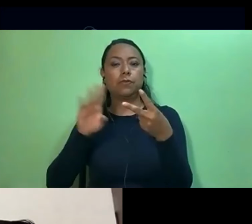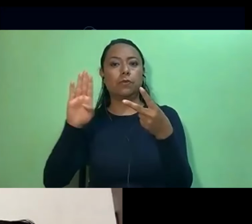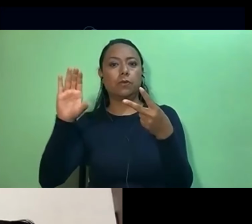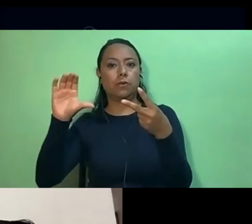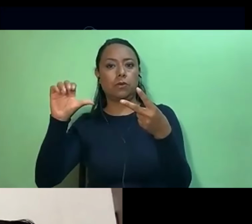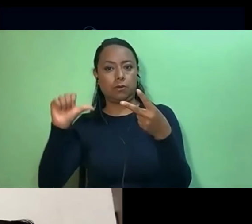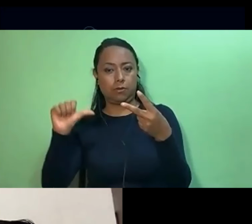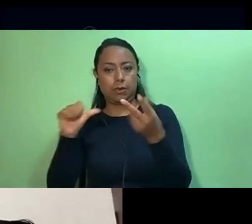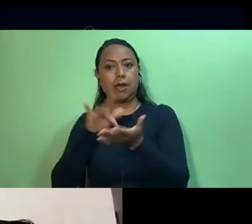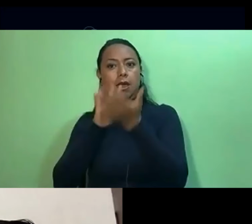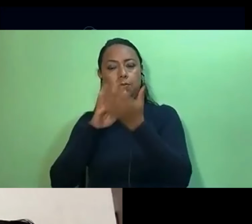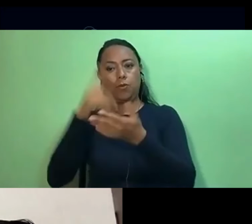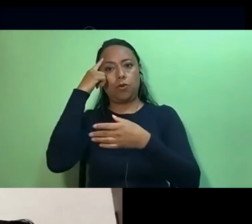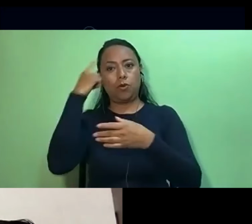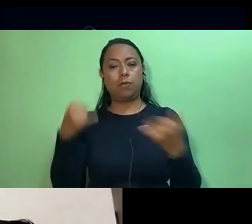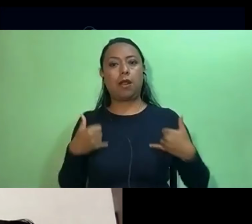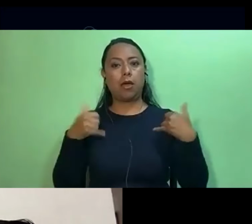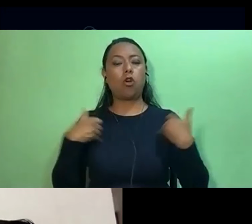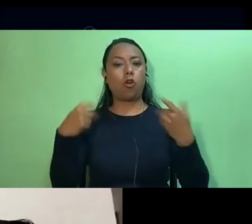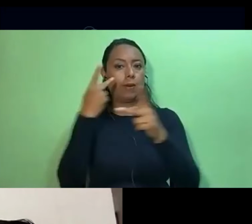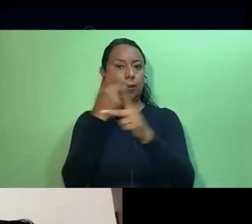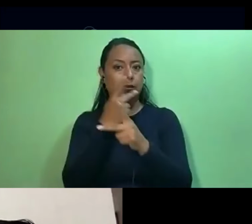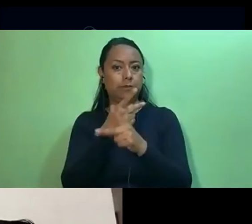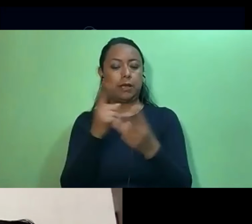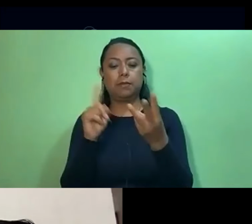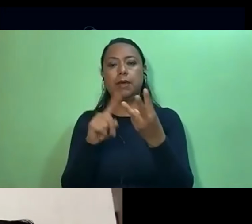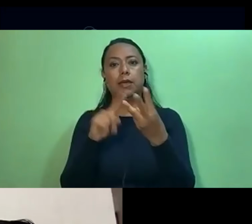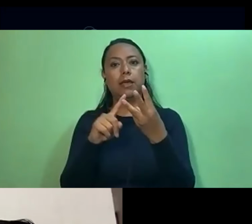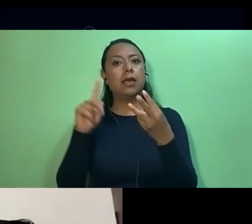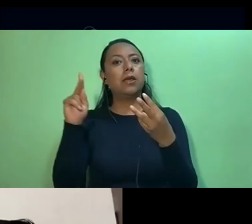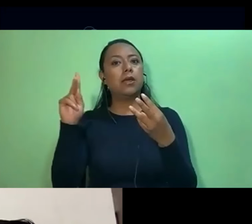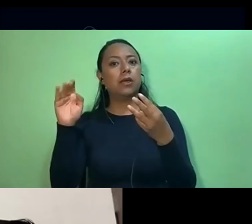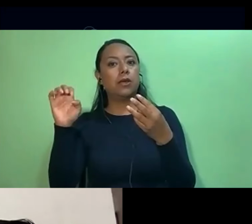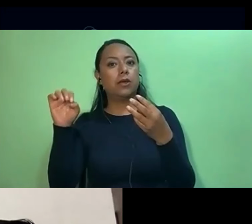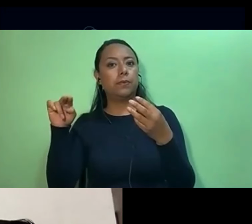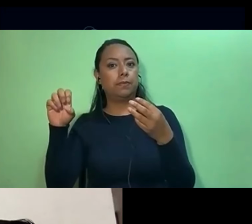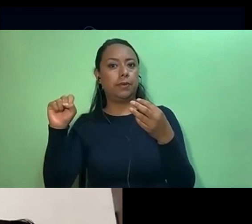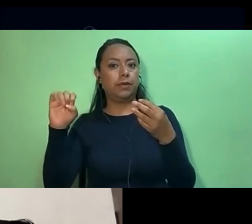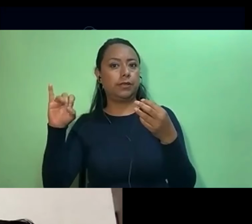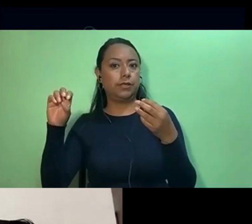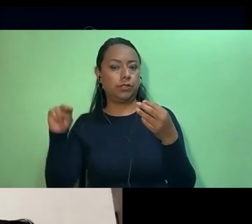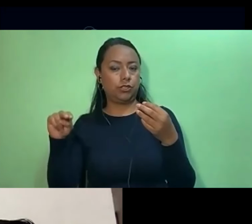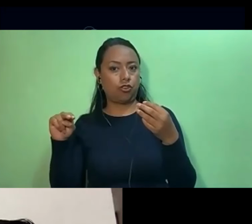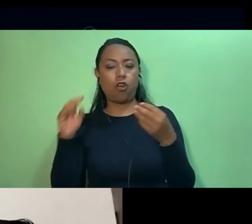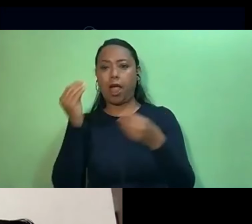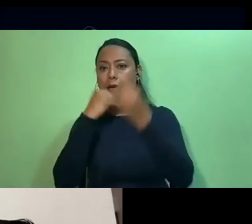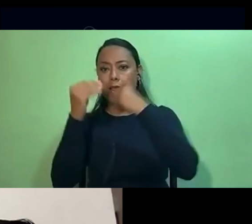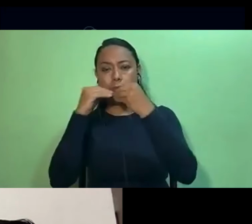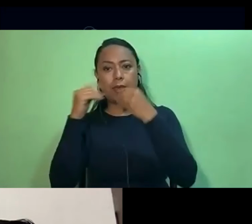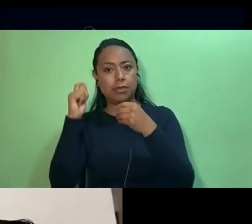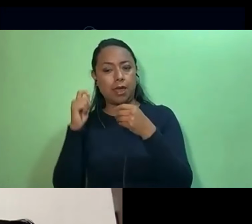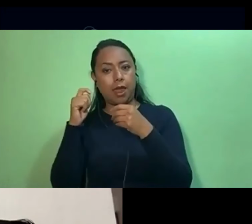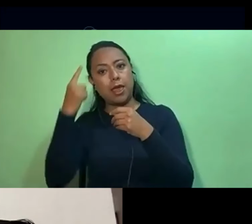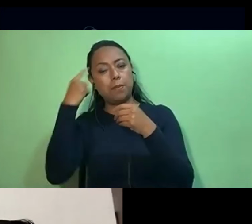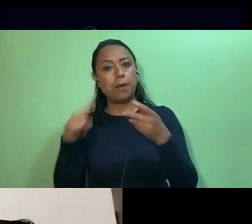chavos de las prepas, y la pensión, fundamentalmente, y aquí destaca la pensión alimentaria para